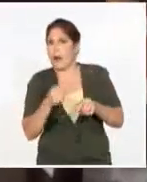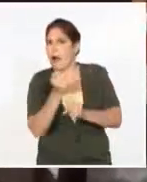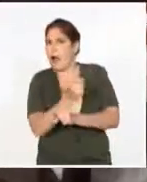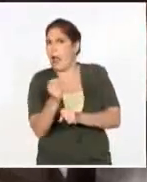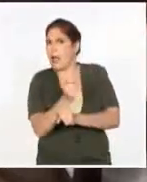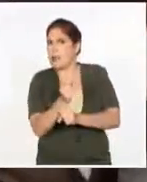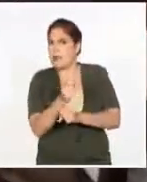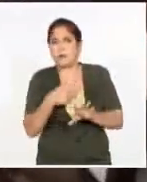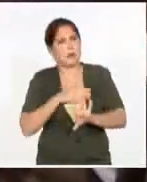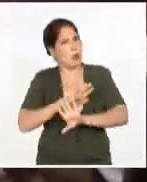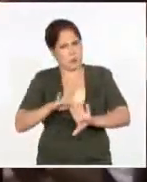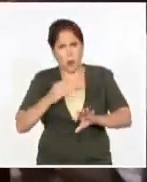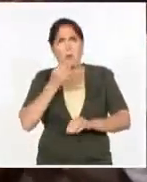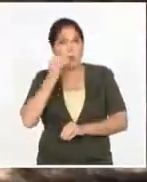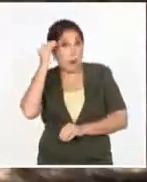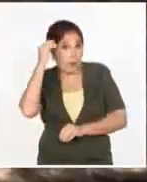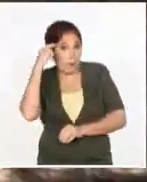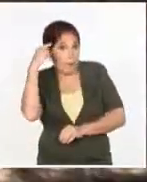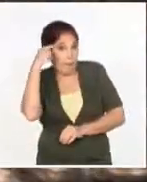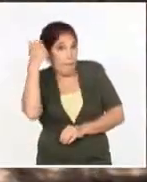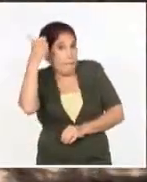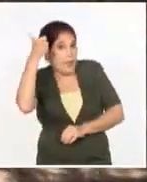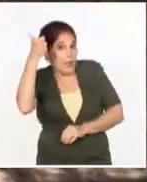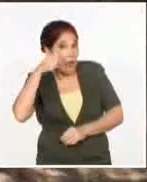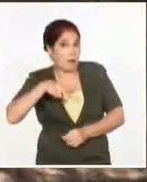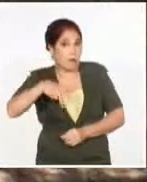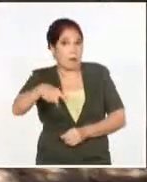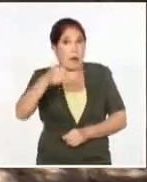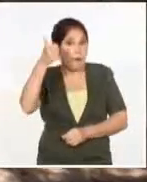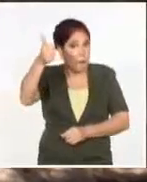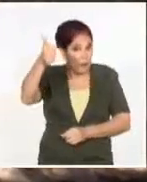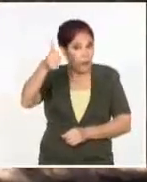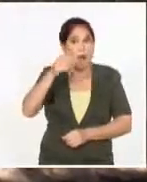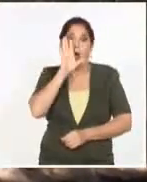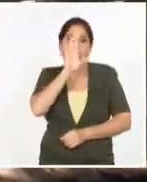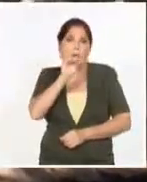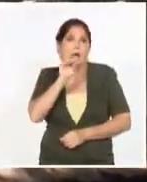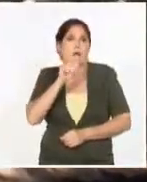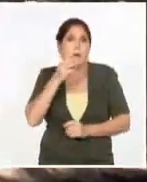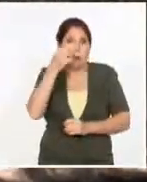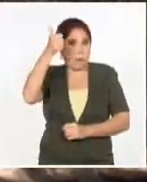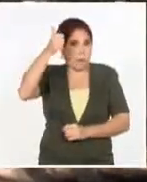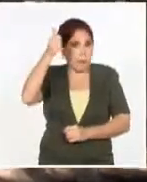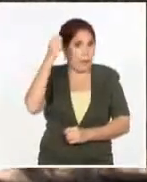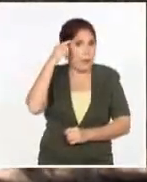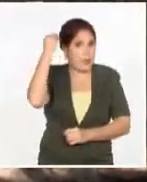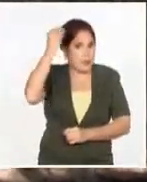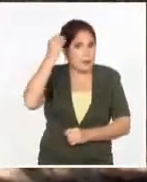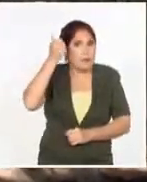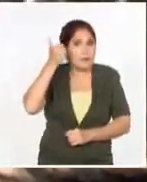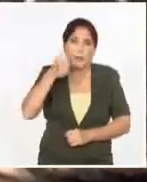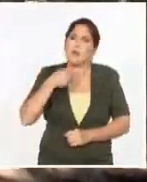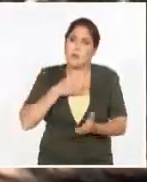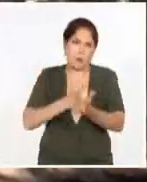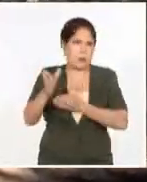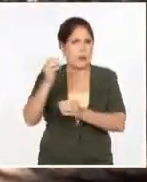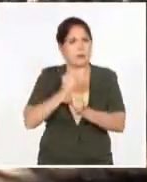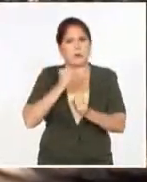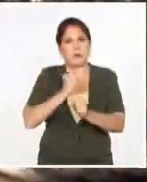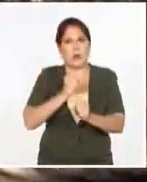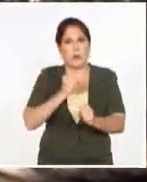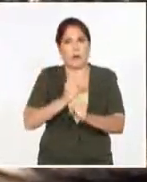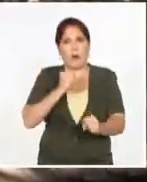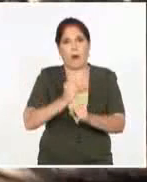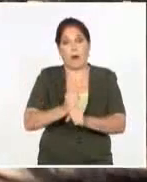que yo tenga las facultades de moverme, de caminar, de hablar, de expresarme, de pensar, me parece que voy a seguir